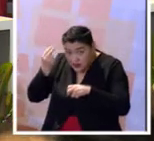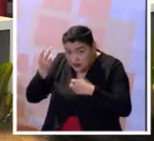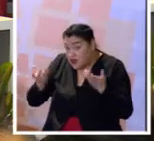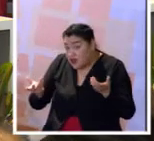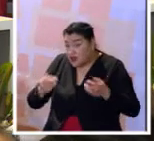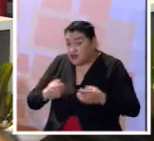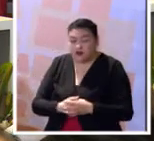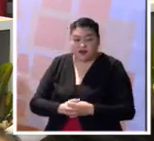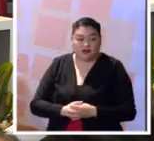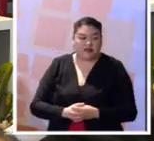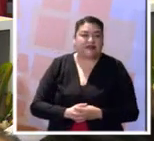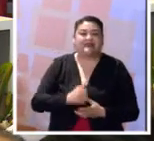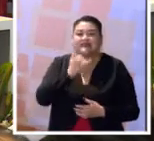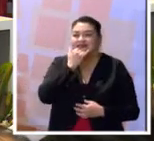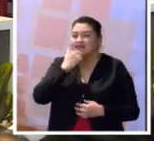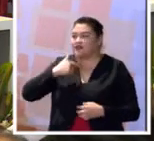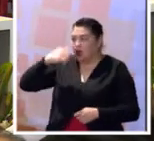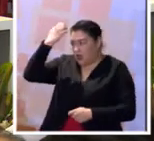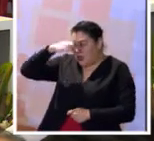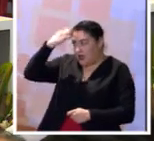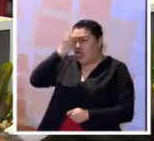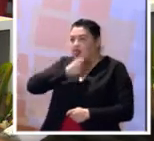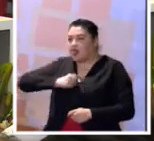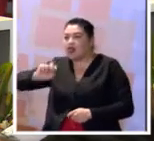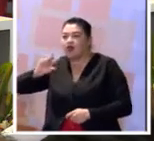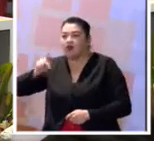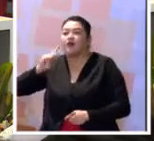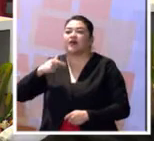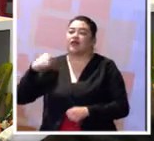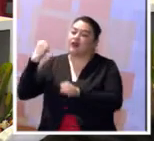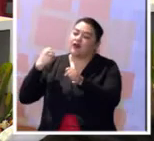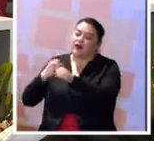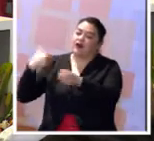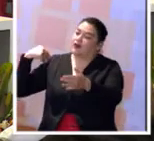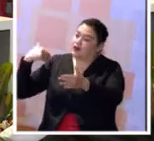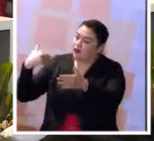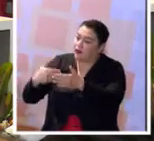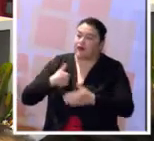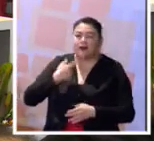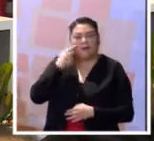Tal vez no sea tan experta, pero los años ayudan a ser buena observadora.